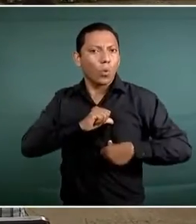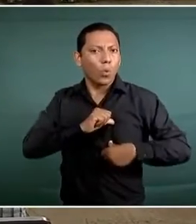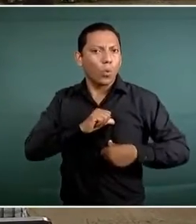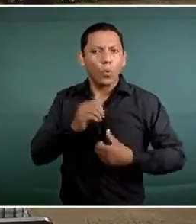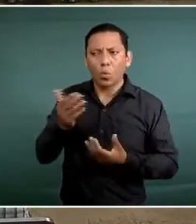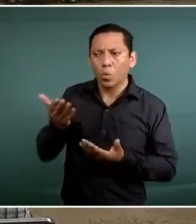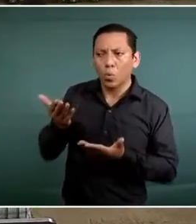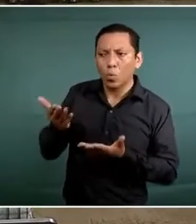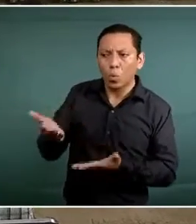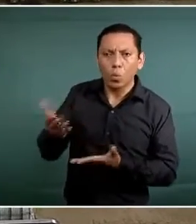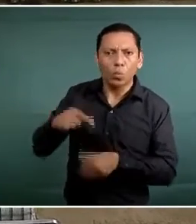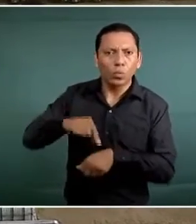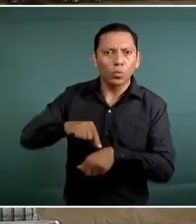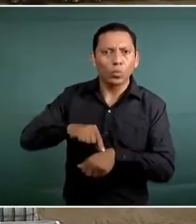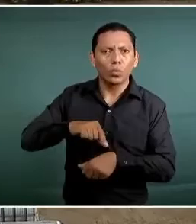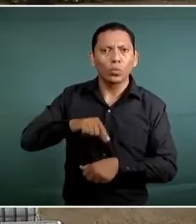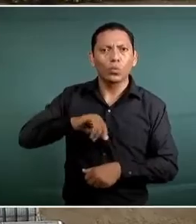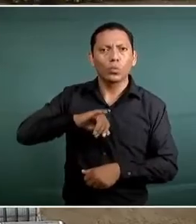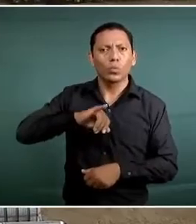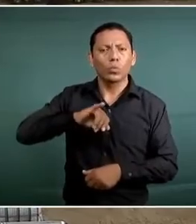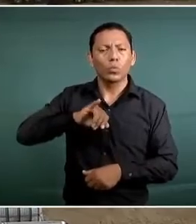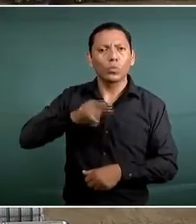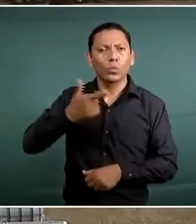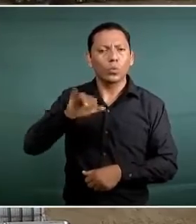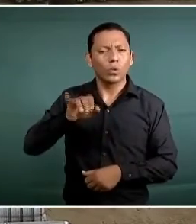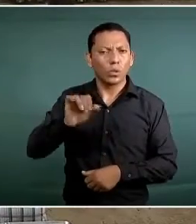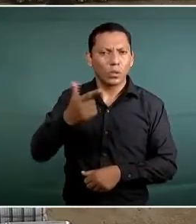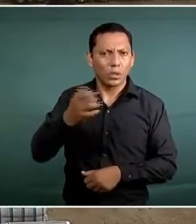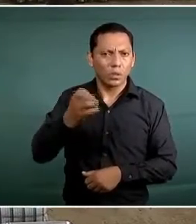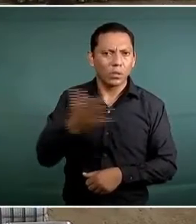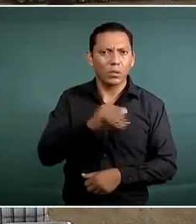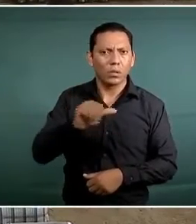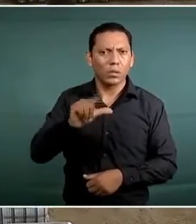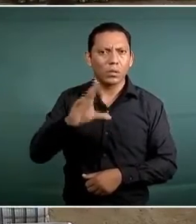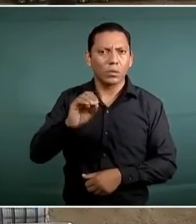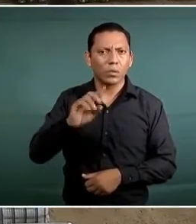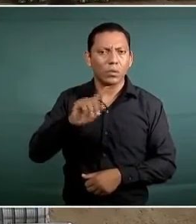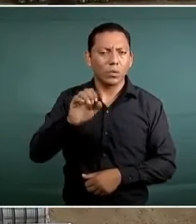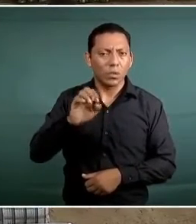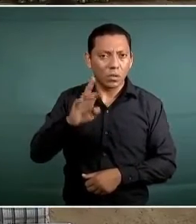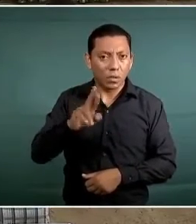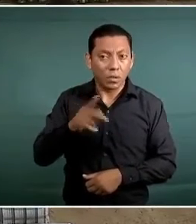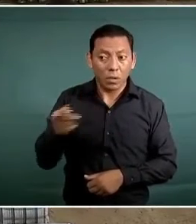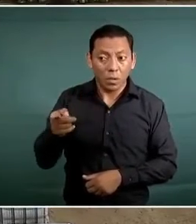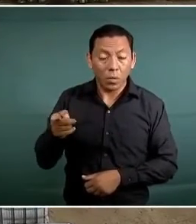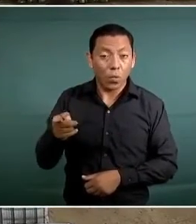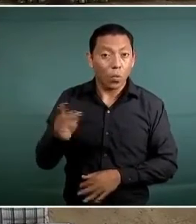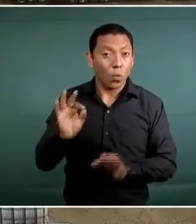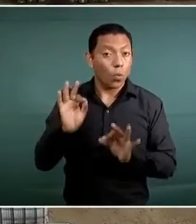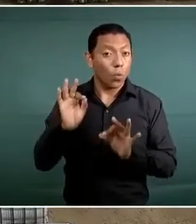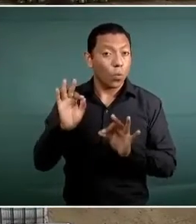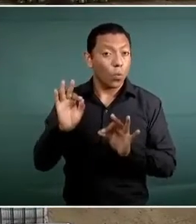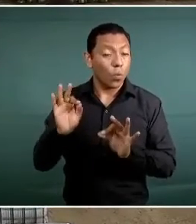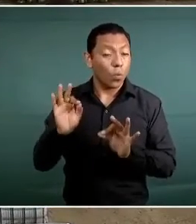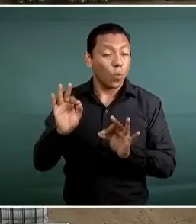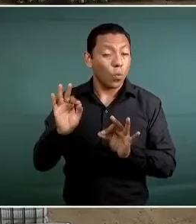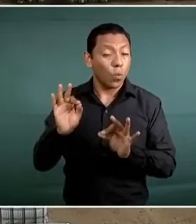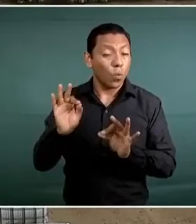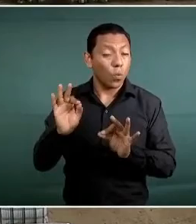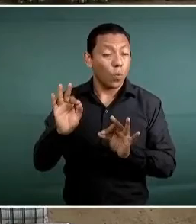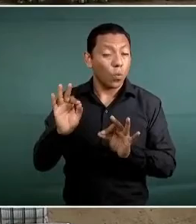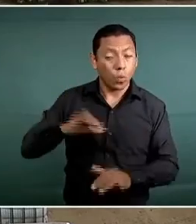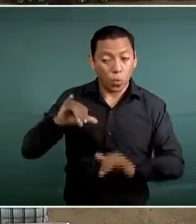Jorge Alcocer que es un científico premio nacional de ciencia